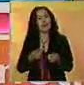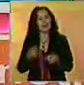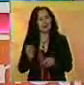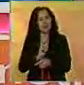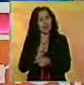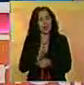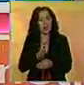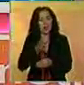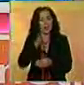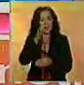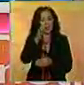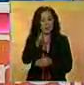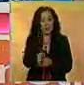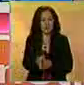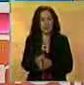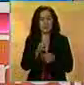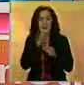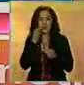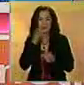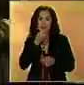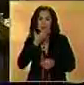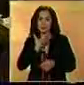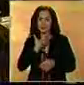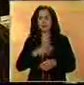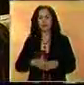aligerar el camino hacia una linda dentadura.